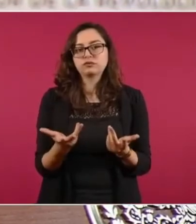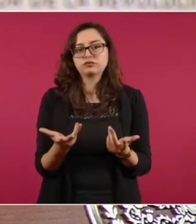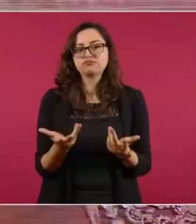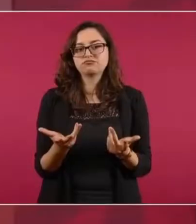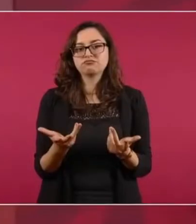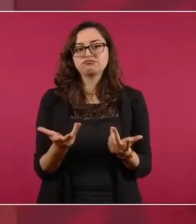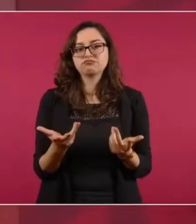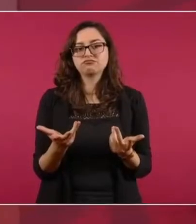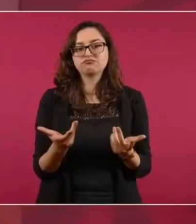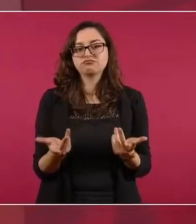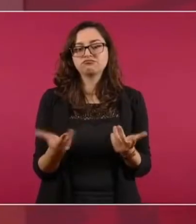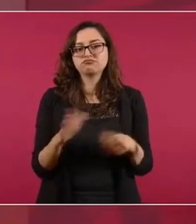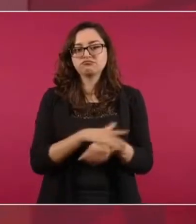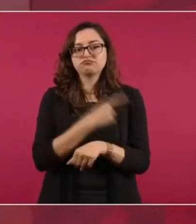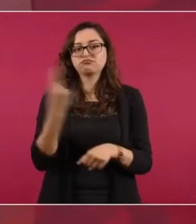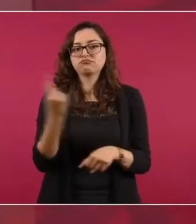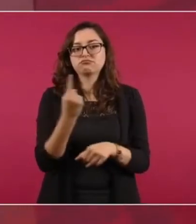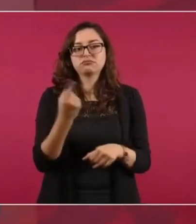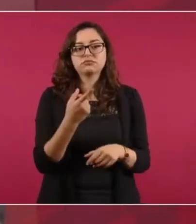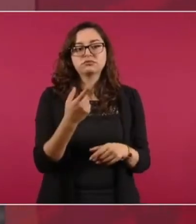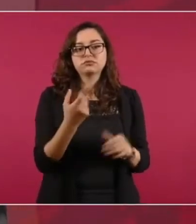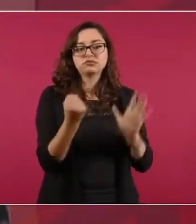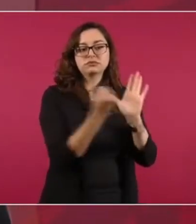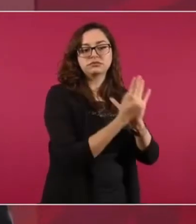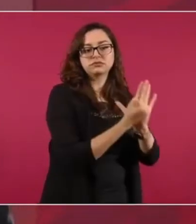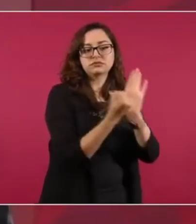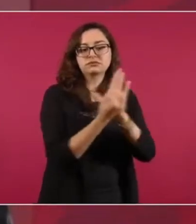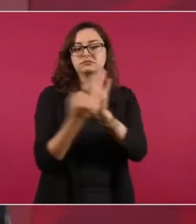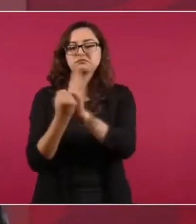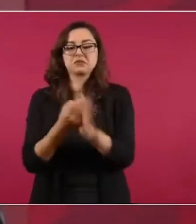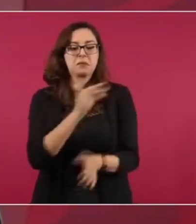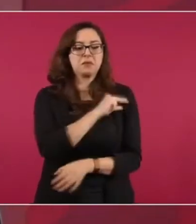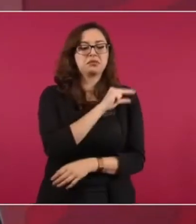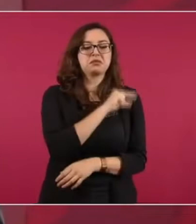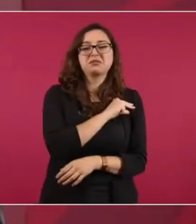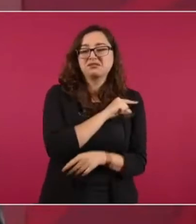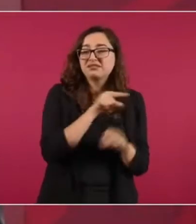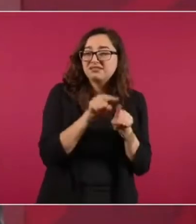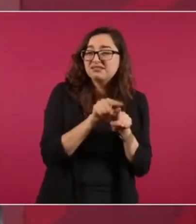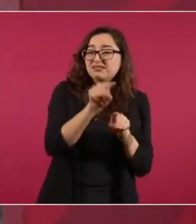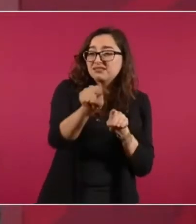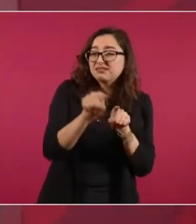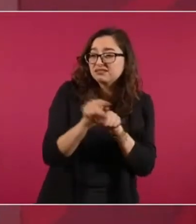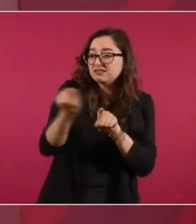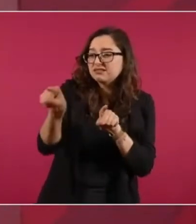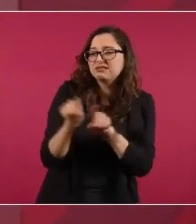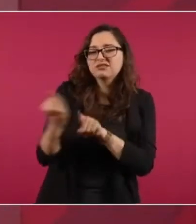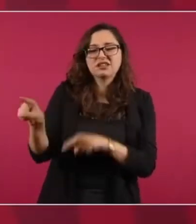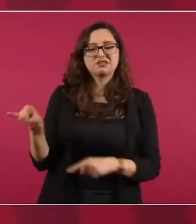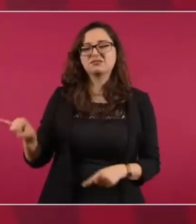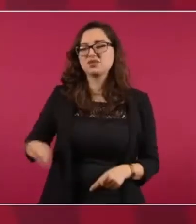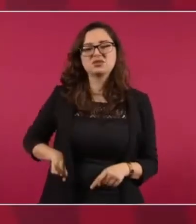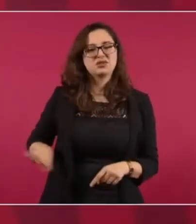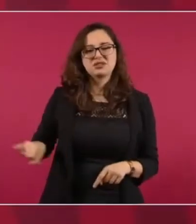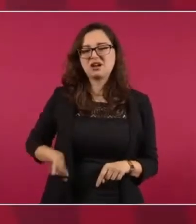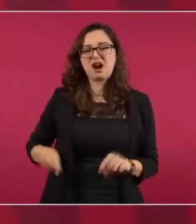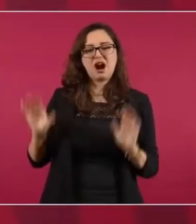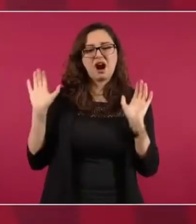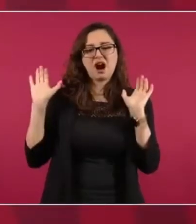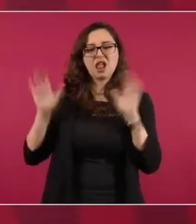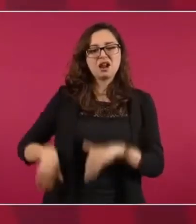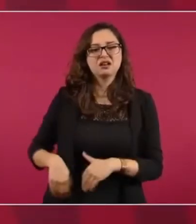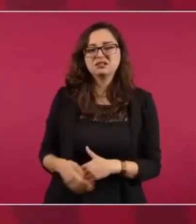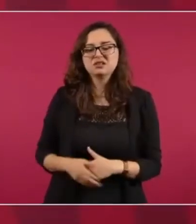son atendidos por las líneas actuales. Además, ha habido una disminución, pues no solo fue Mexicana,